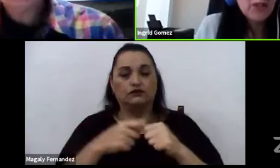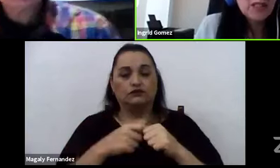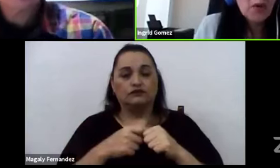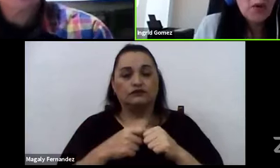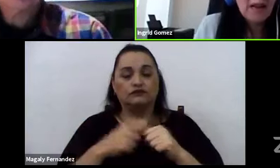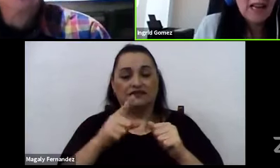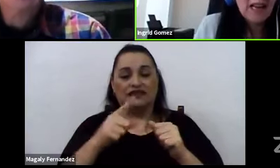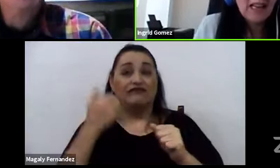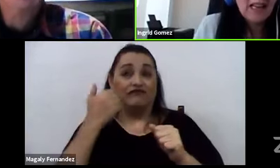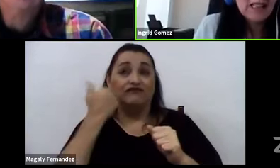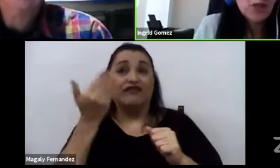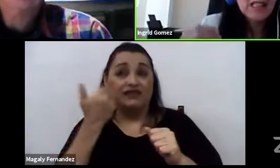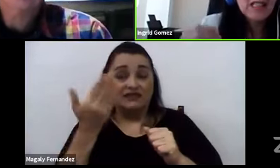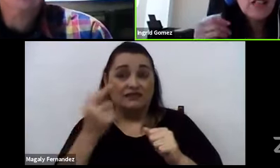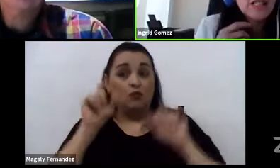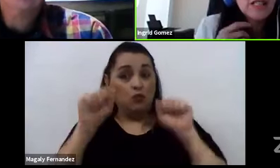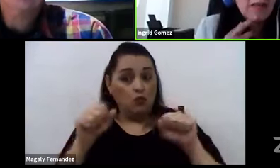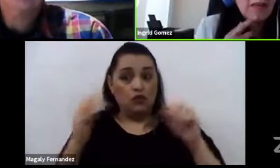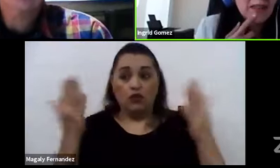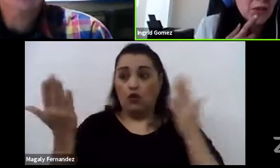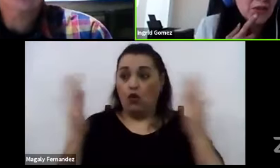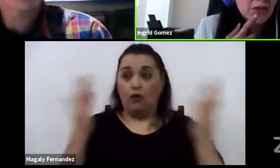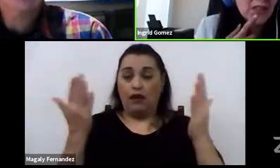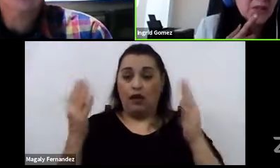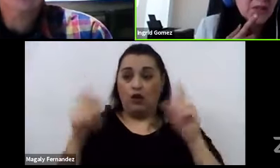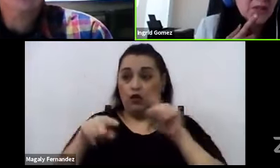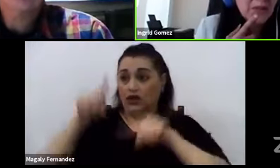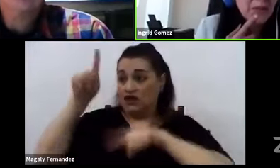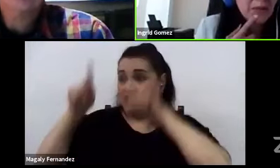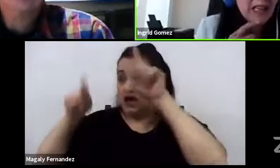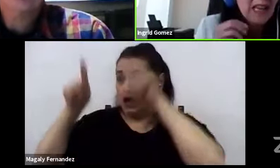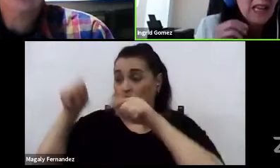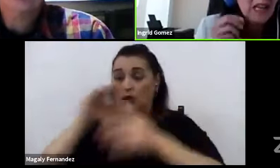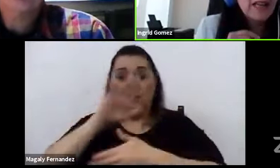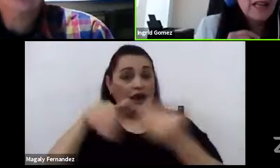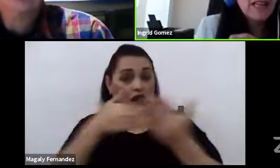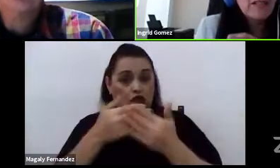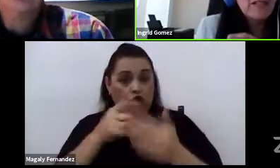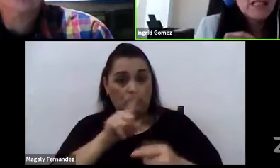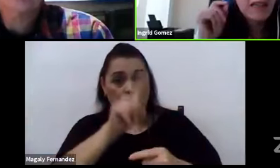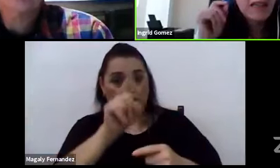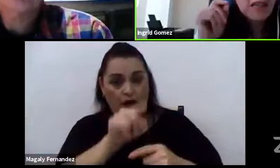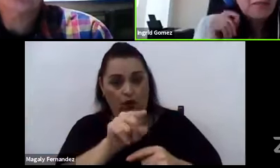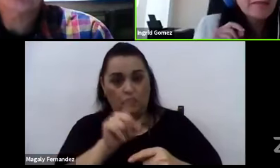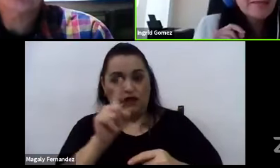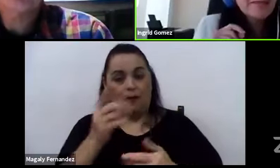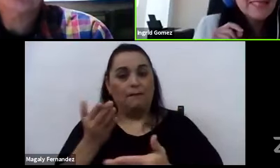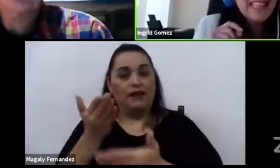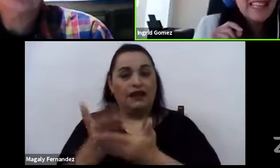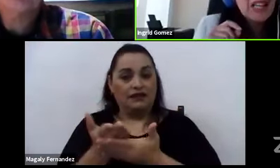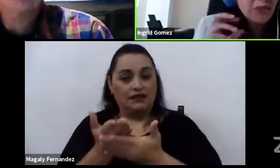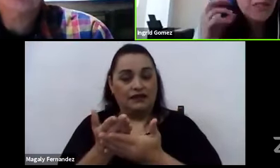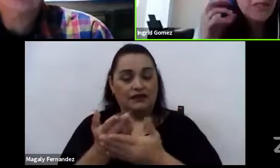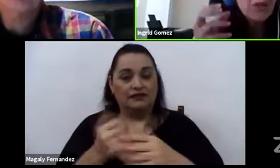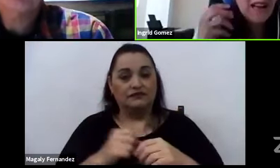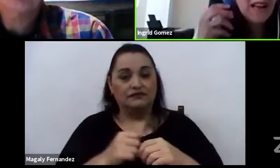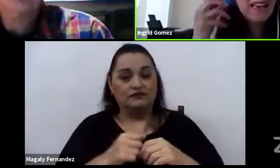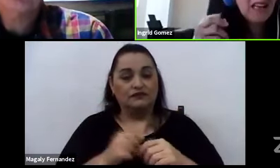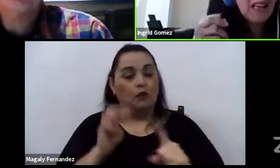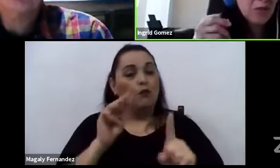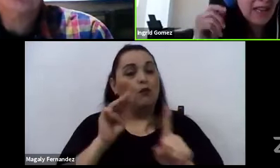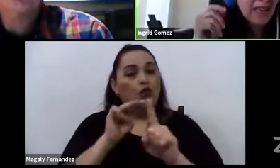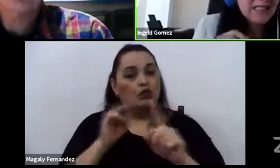factible entonces comparar estos indicadores para todos? Es una pregunta que planteabas de manera